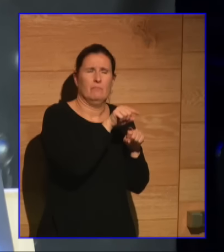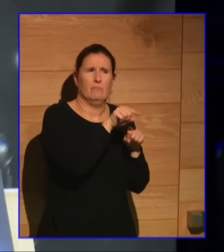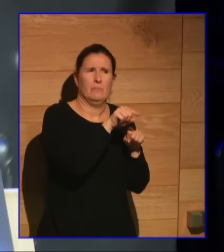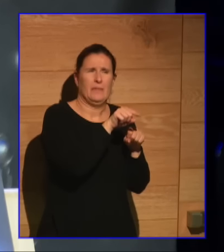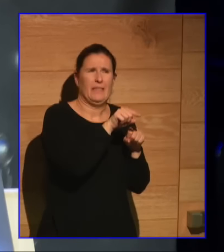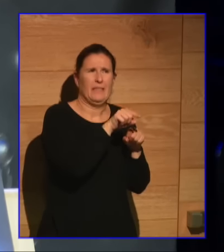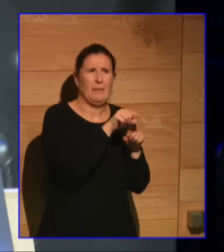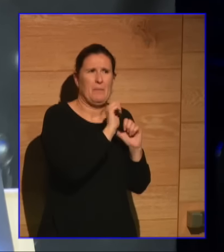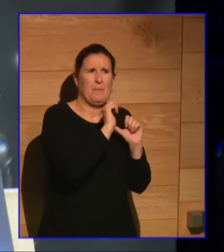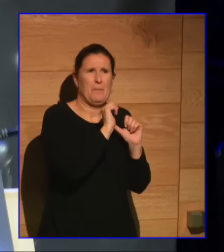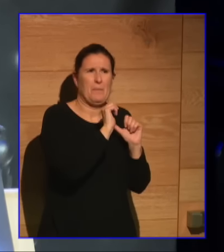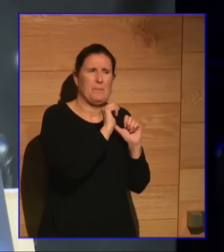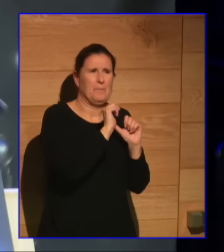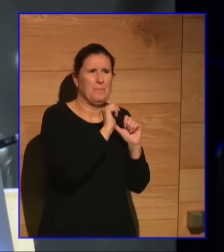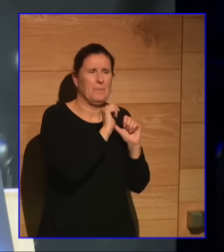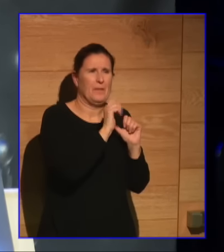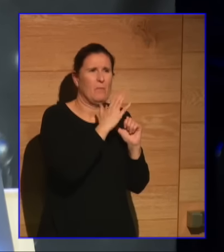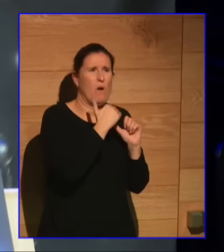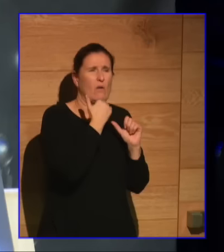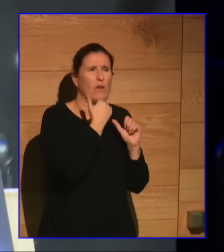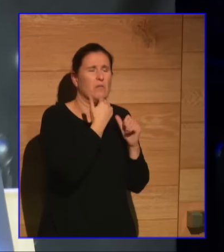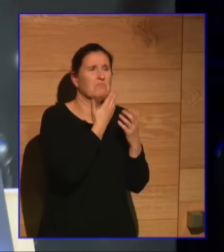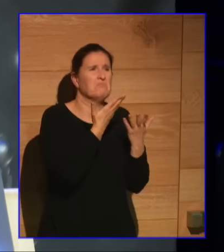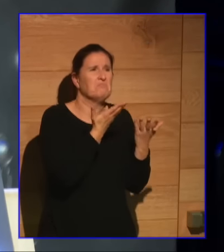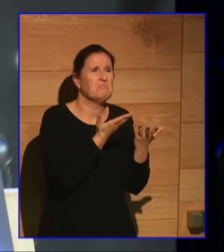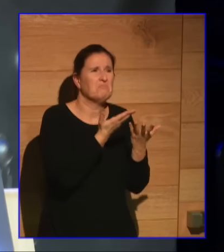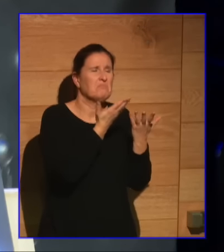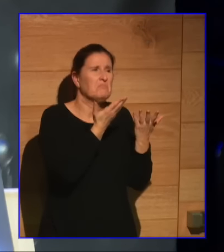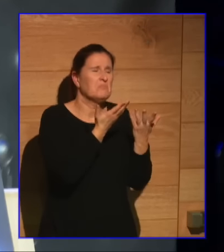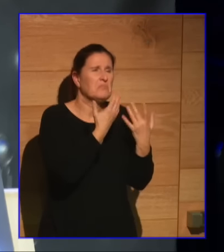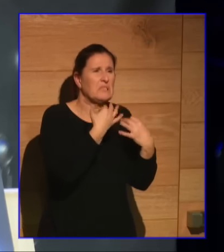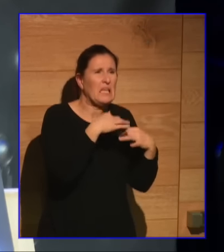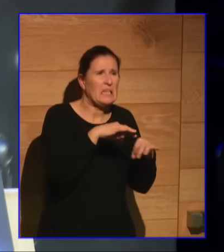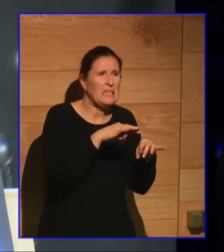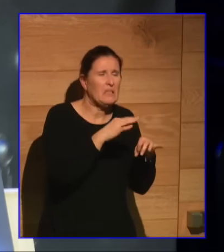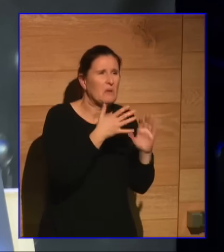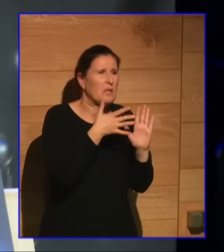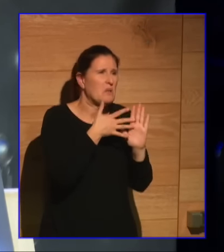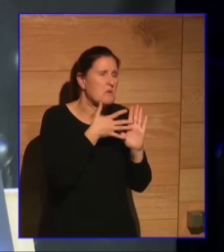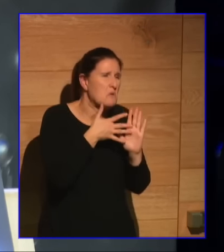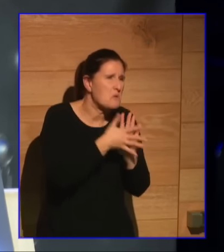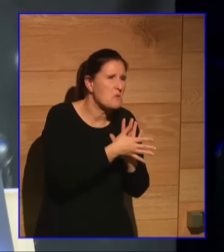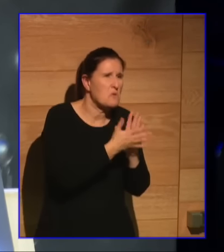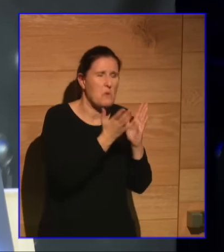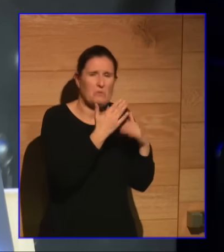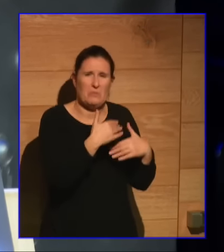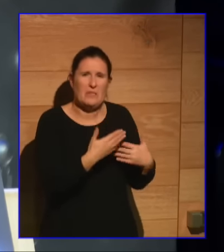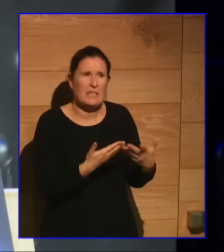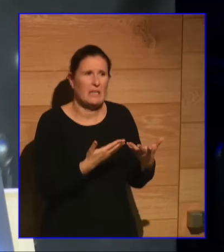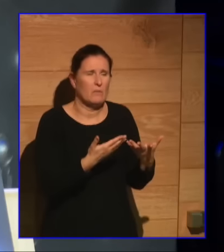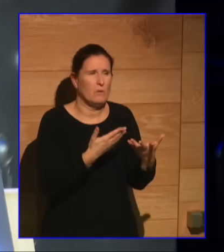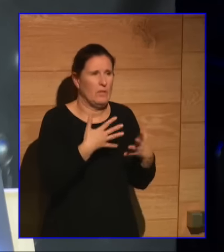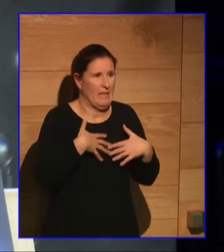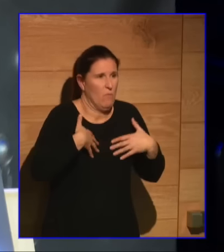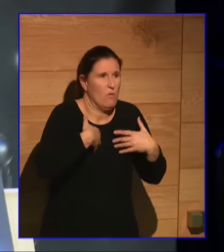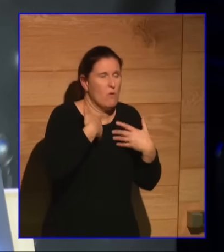un carácter plano, esquemático, en que la emoción no está realmente ahí, porque es una